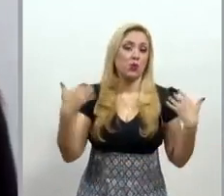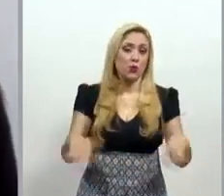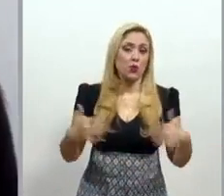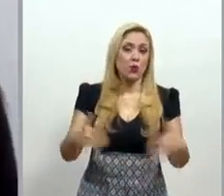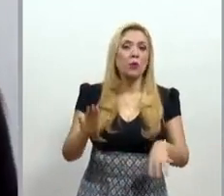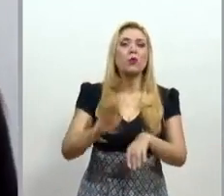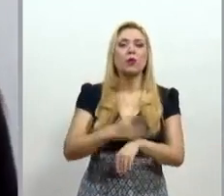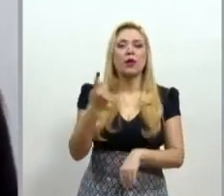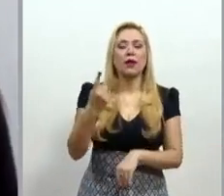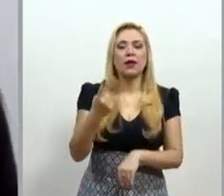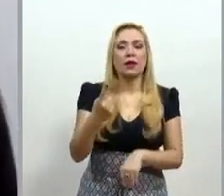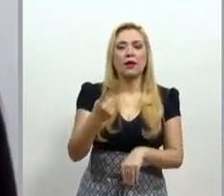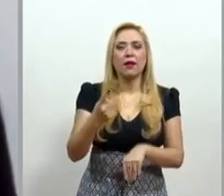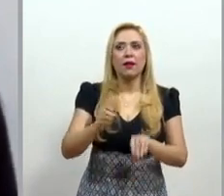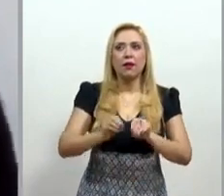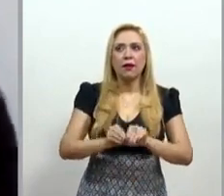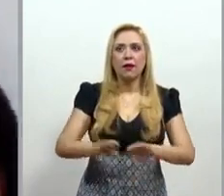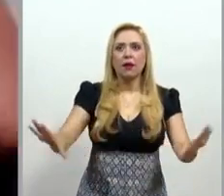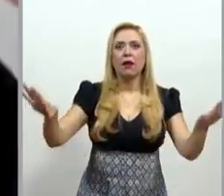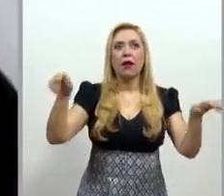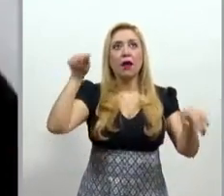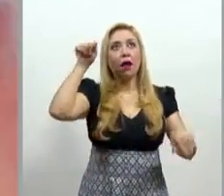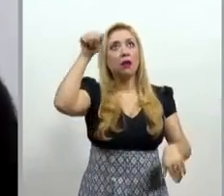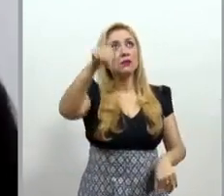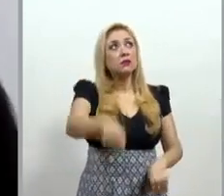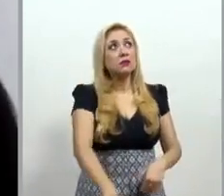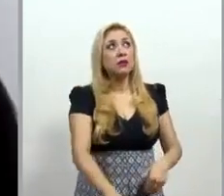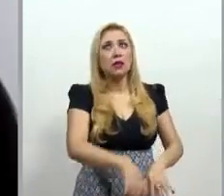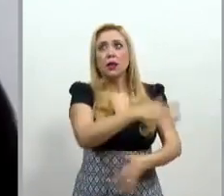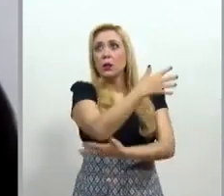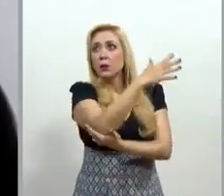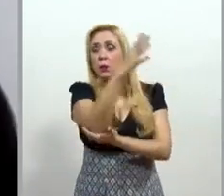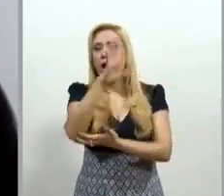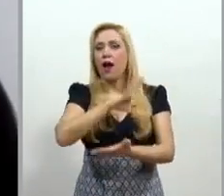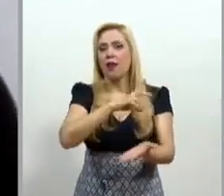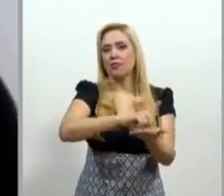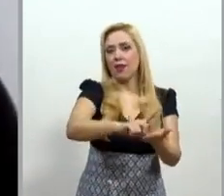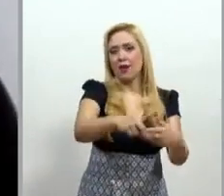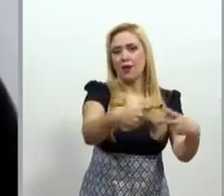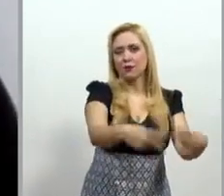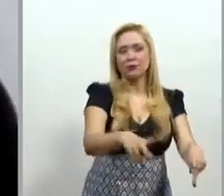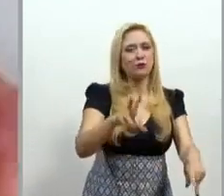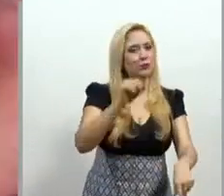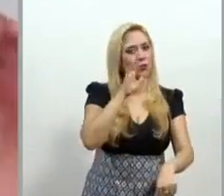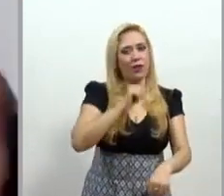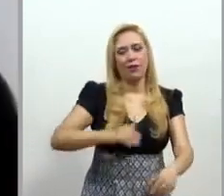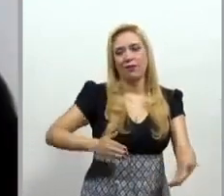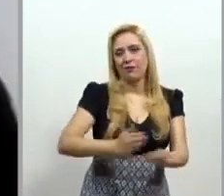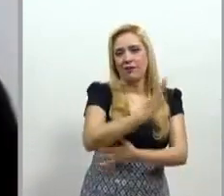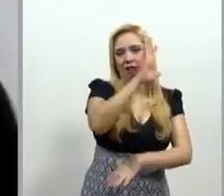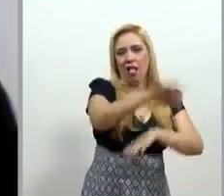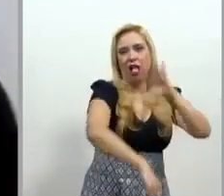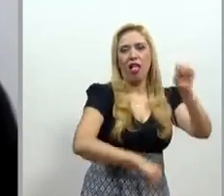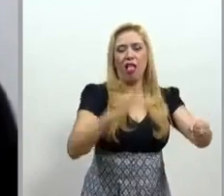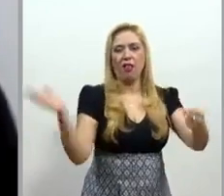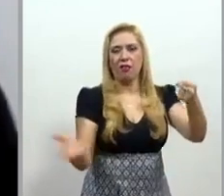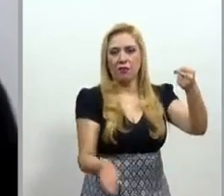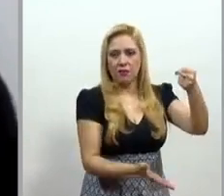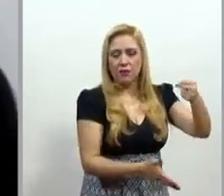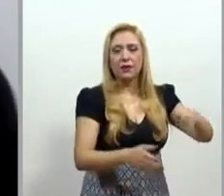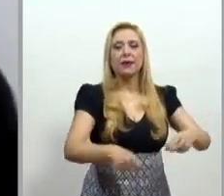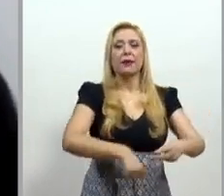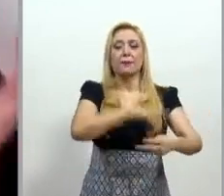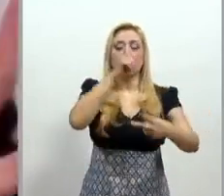se declara a la Amazonía como sujeto de derechos, en línea de lo que veníamos conversando en el segundo bloque. Y ya para cerrar mi